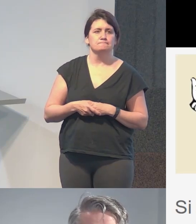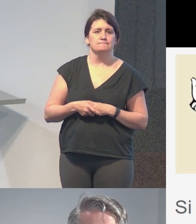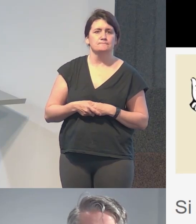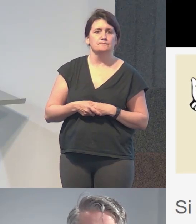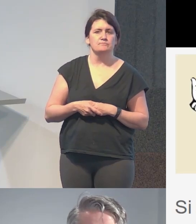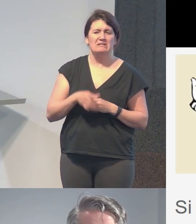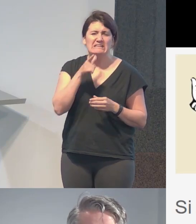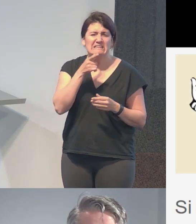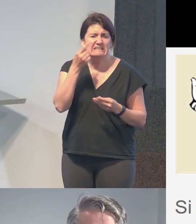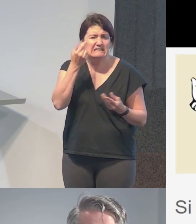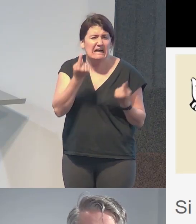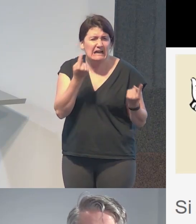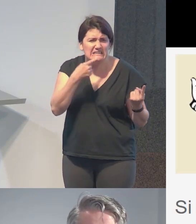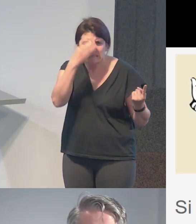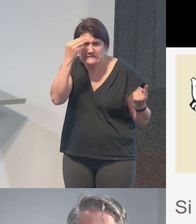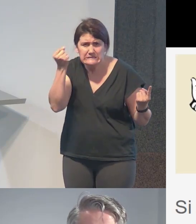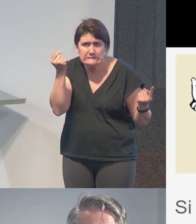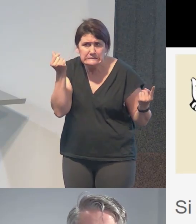¿Me dejó alguien?